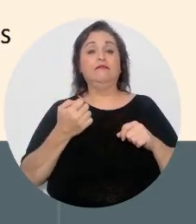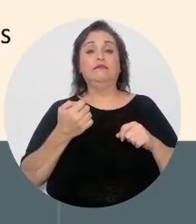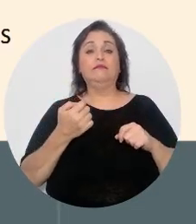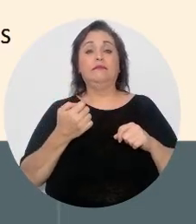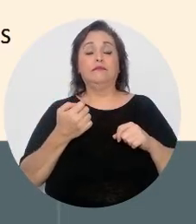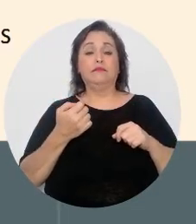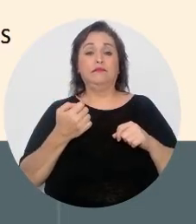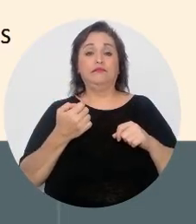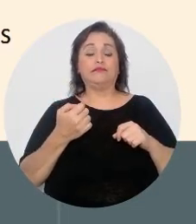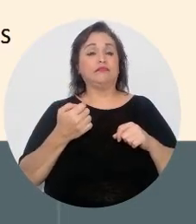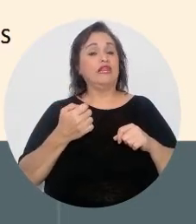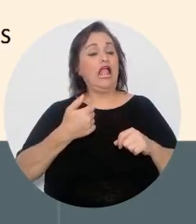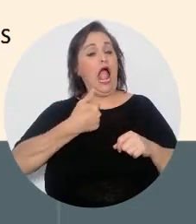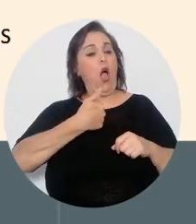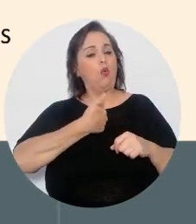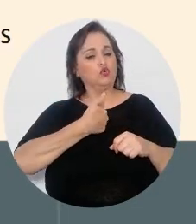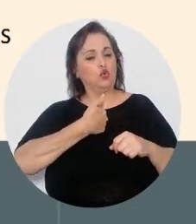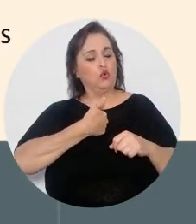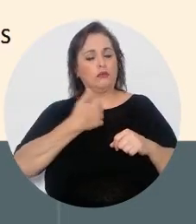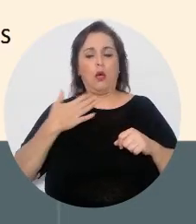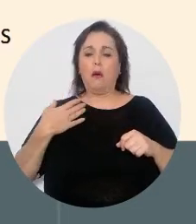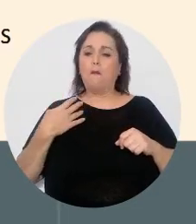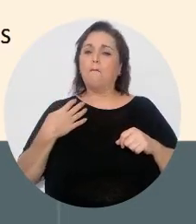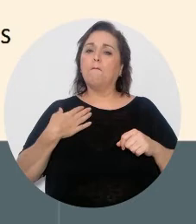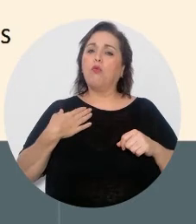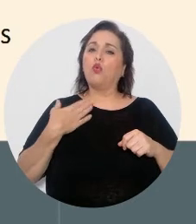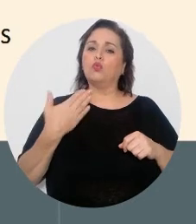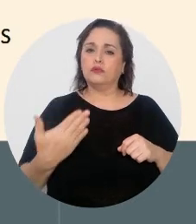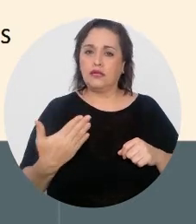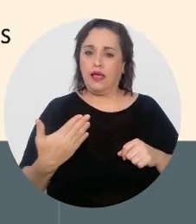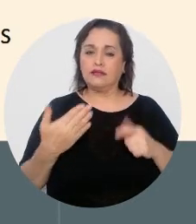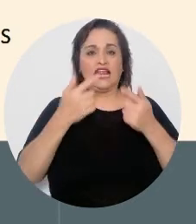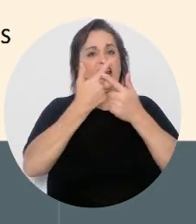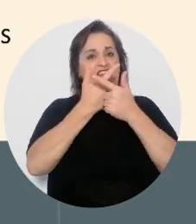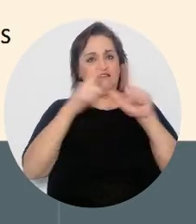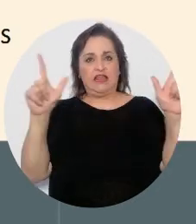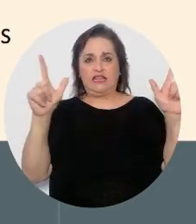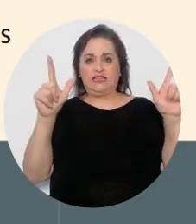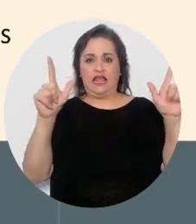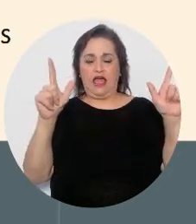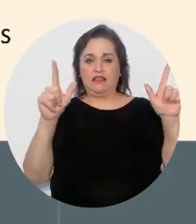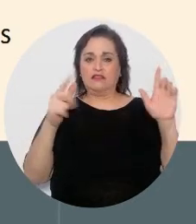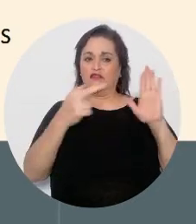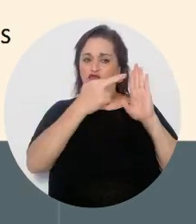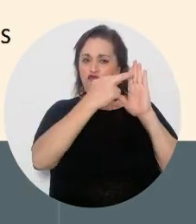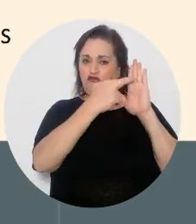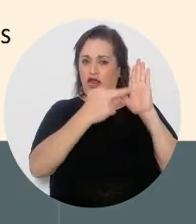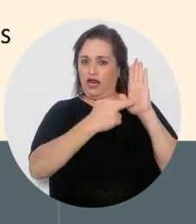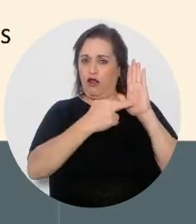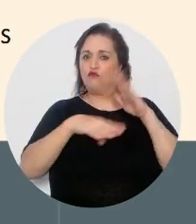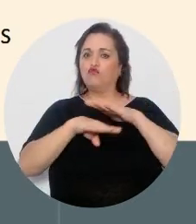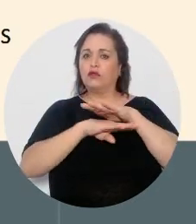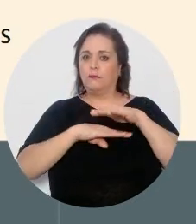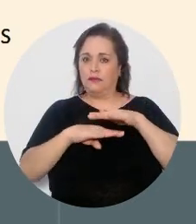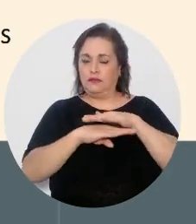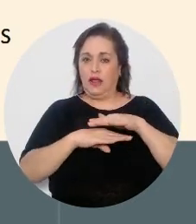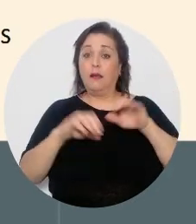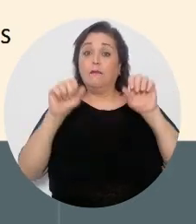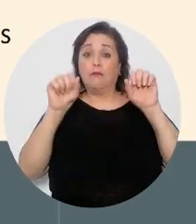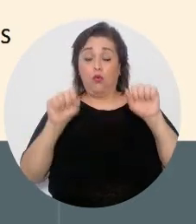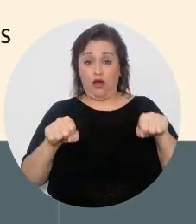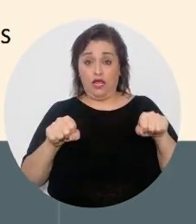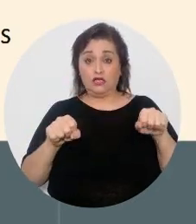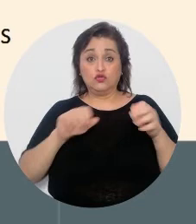principio la autonomía de la voluntad y la libertad como reglas generales. Por